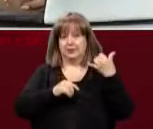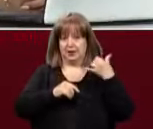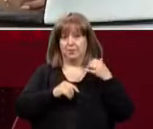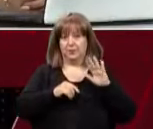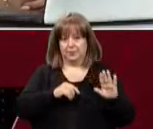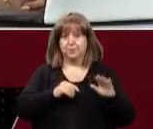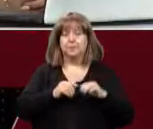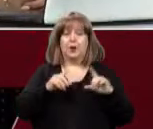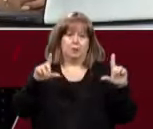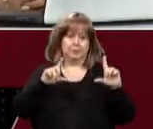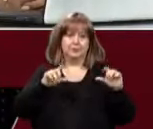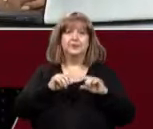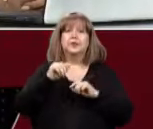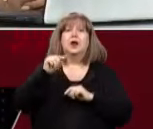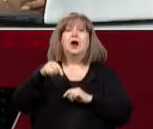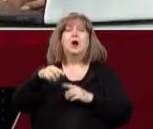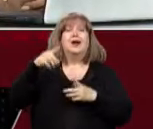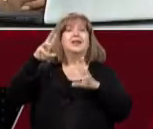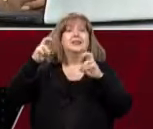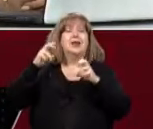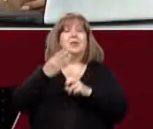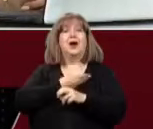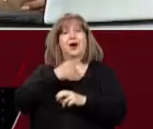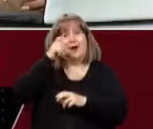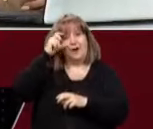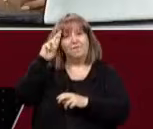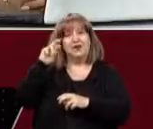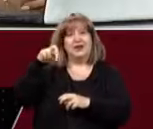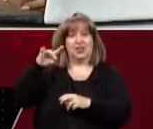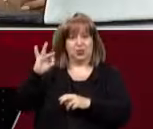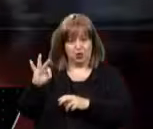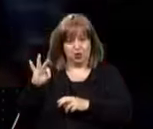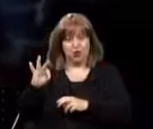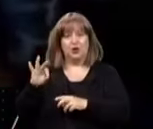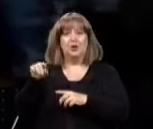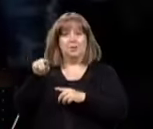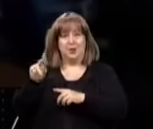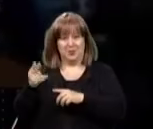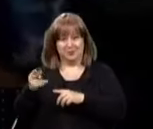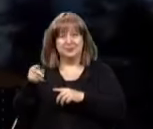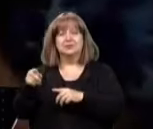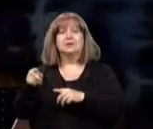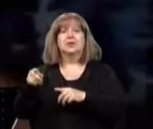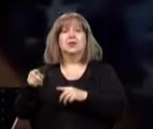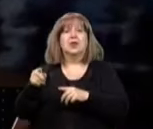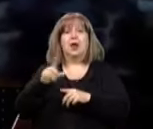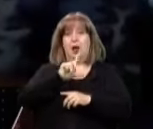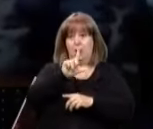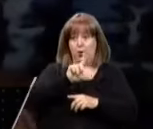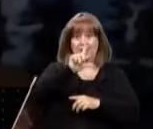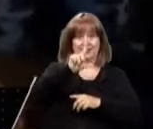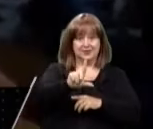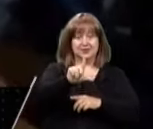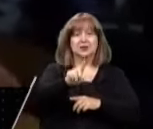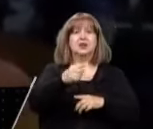hablar de los rugbyers, del caso del crimen de Fernando Báez Sosa, Gise, porque el lunes es un día importante dentro de esta causa, ya que